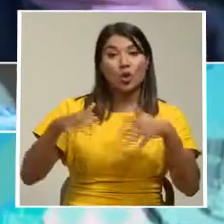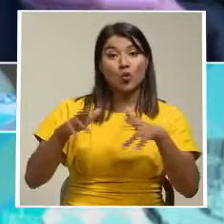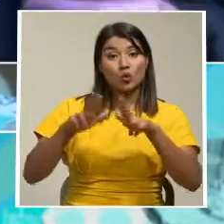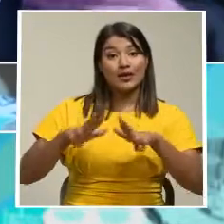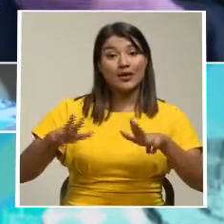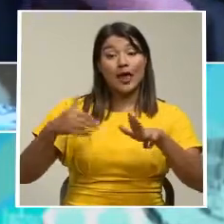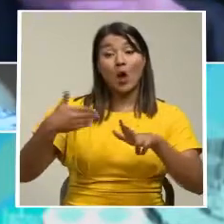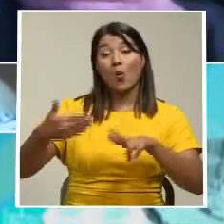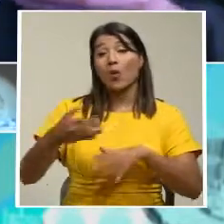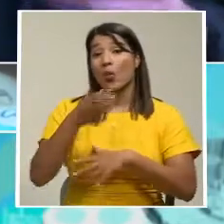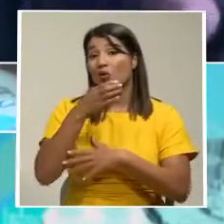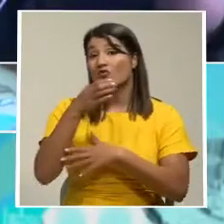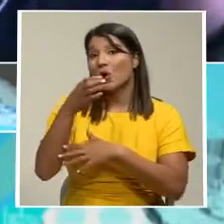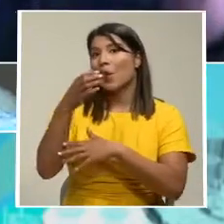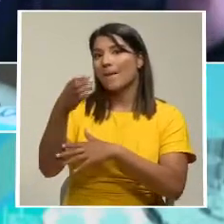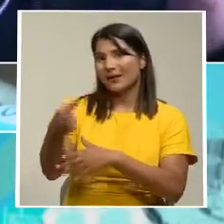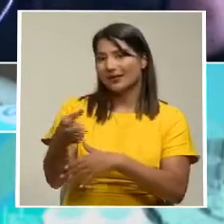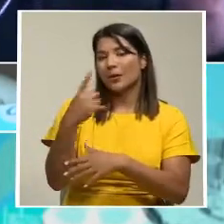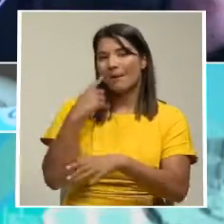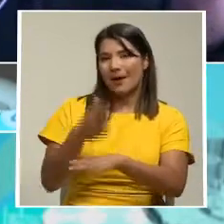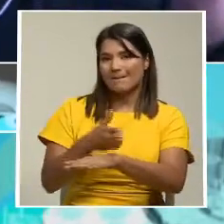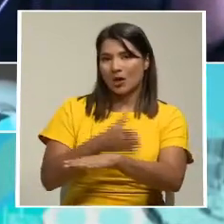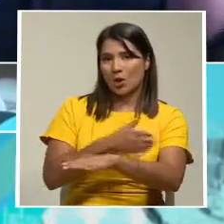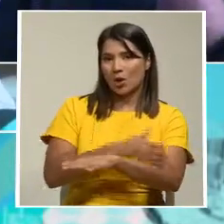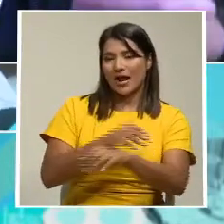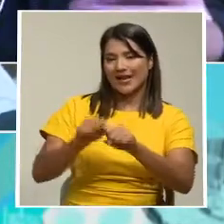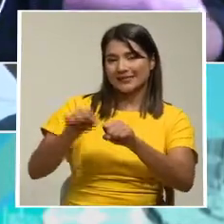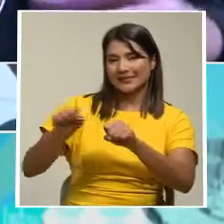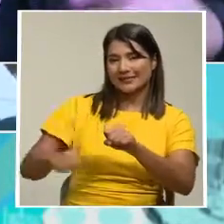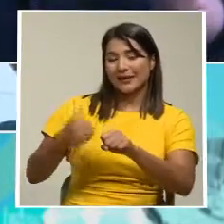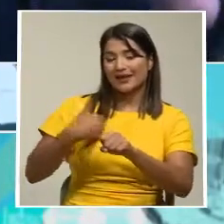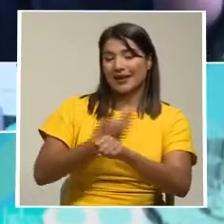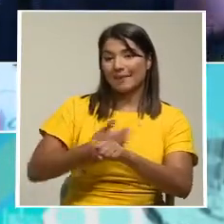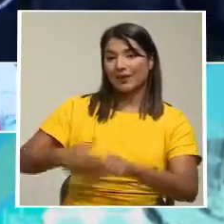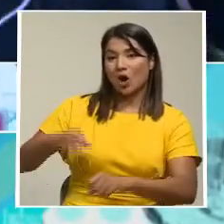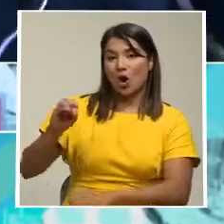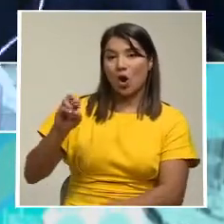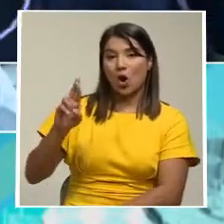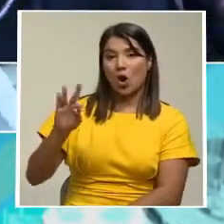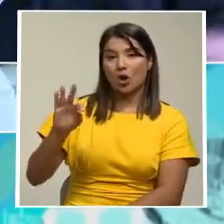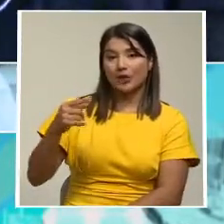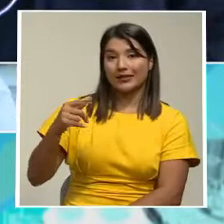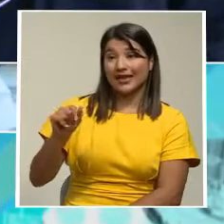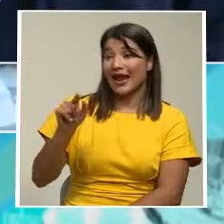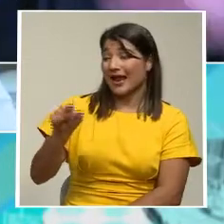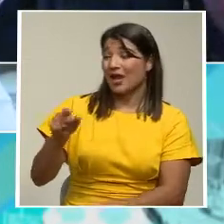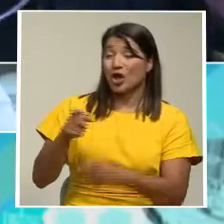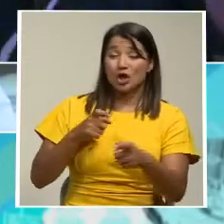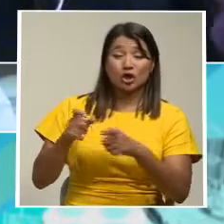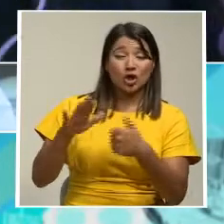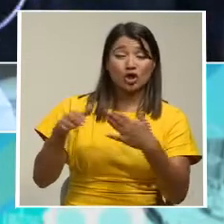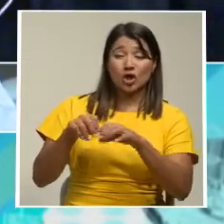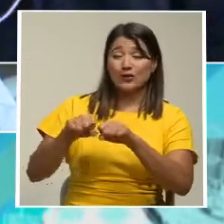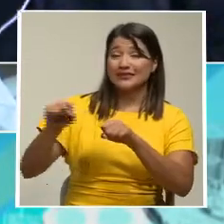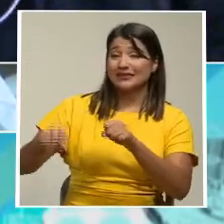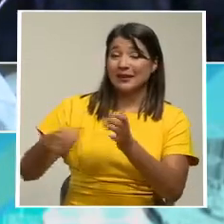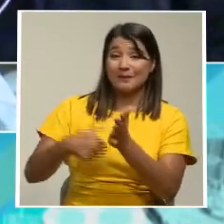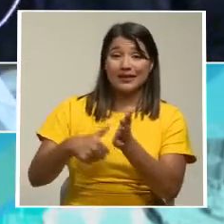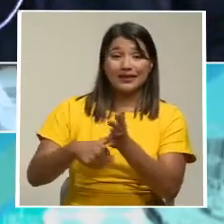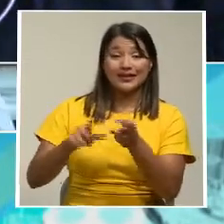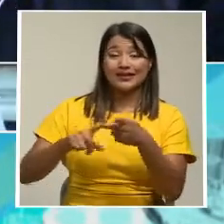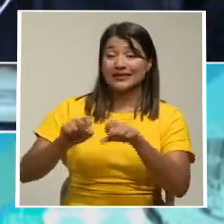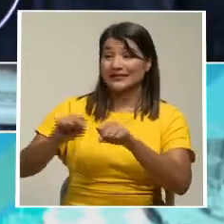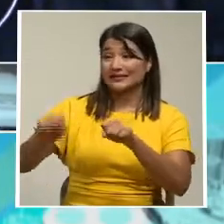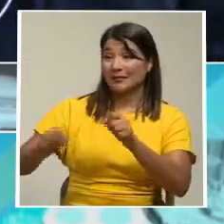recomendaciones al régimen de Ortega. Ortega controla el Consejo Supremo Electoral, controla todo el sistema judicial, controla todos los tribunales y por lo